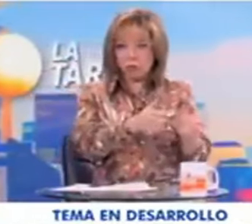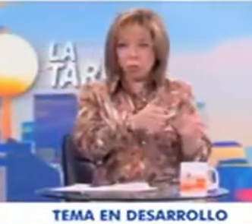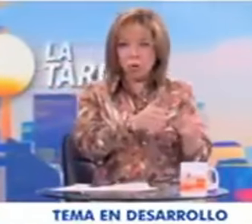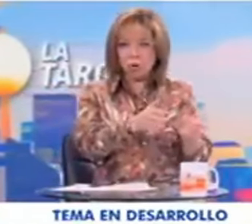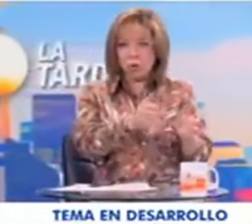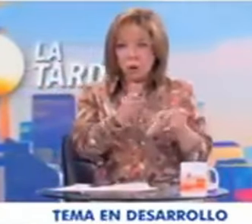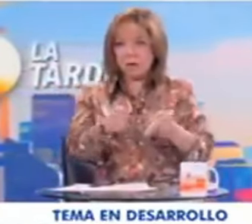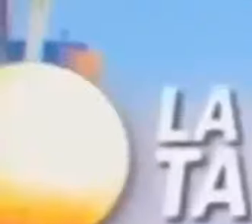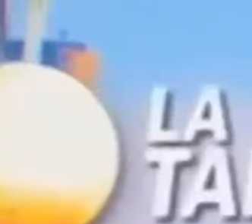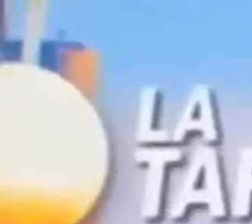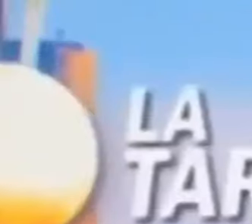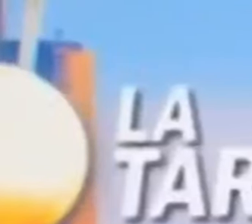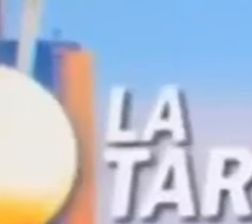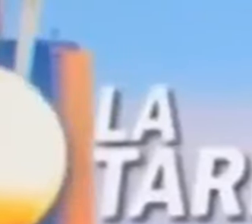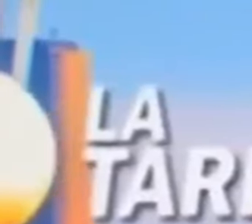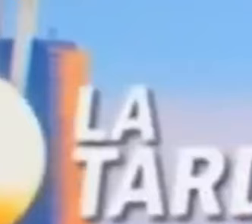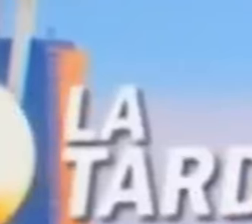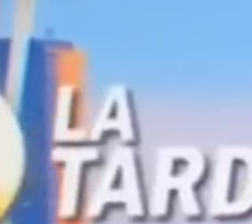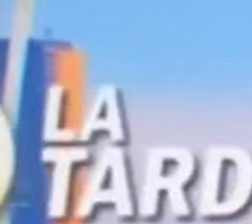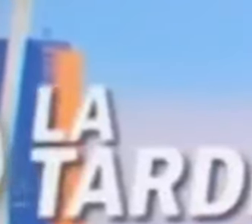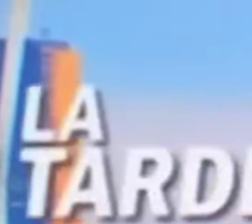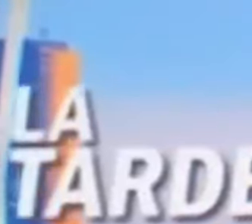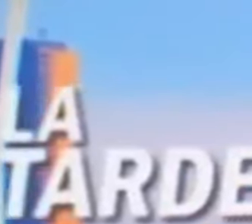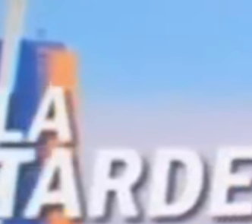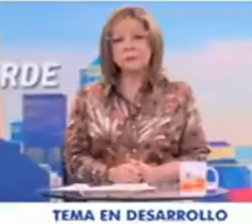más que un rumor o hay información cierta?